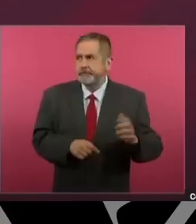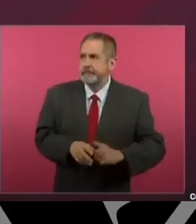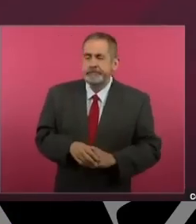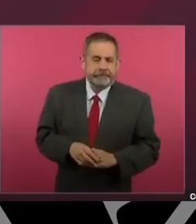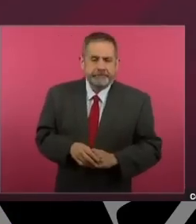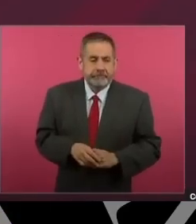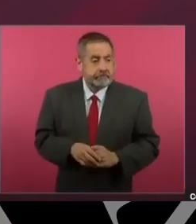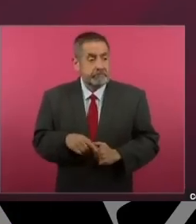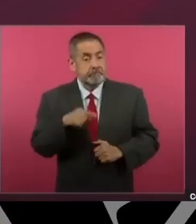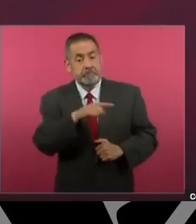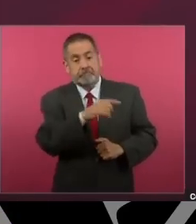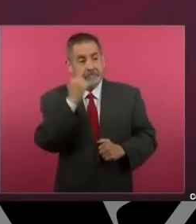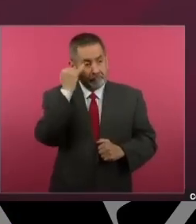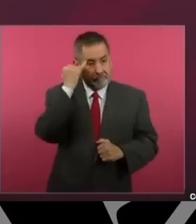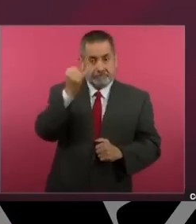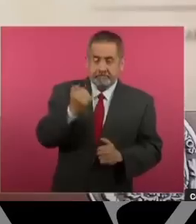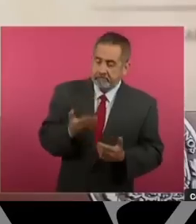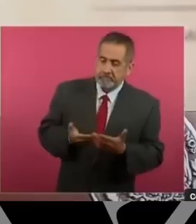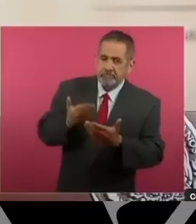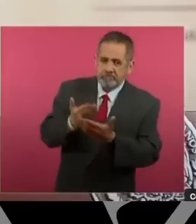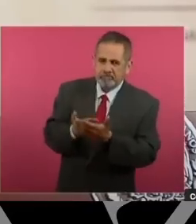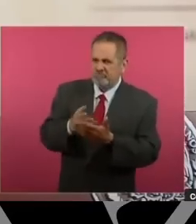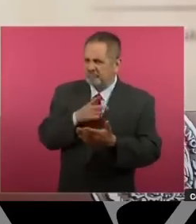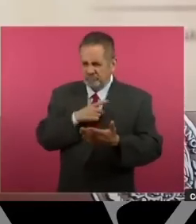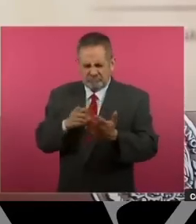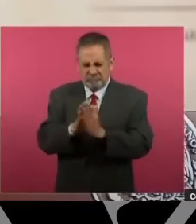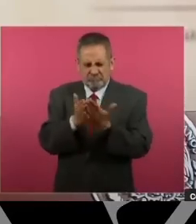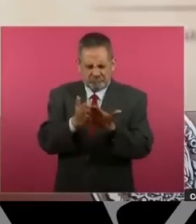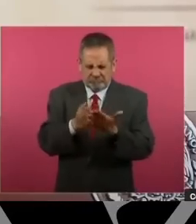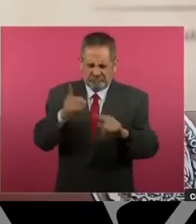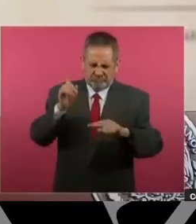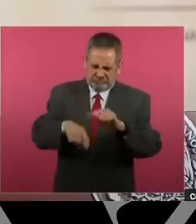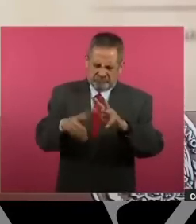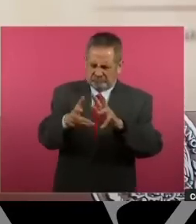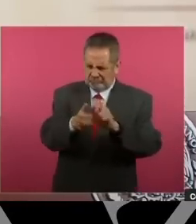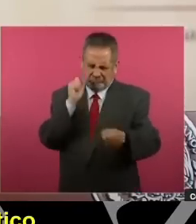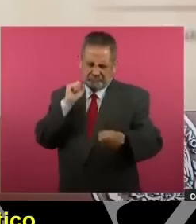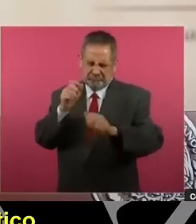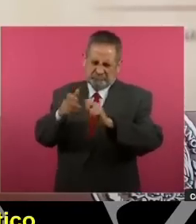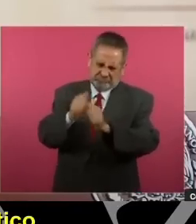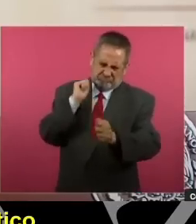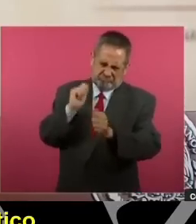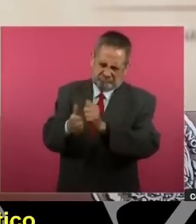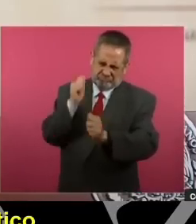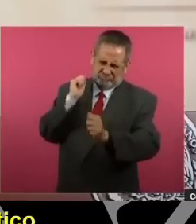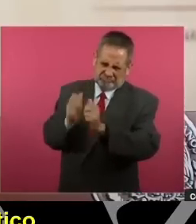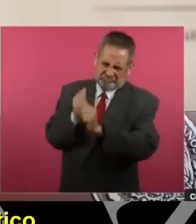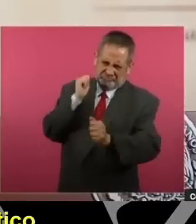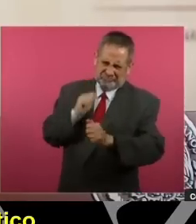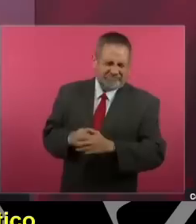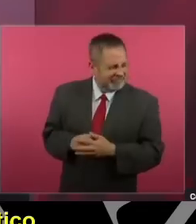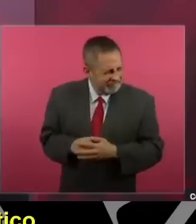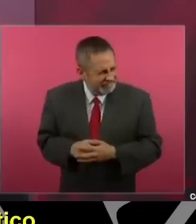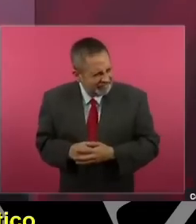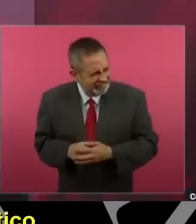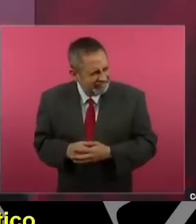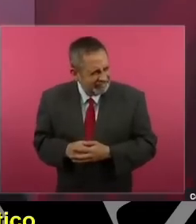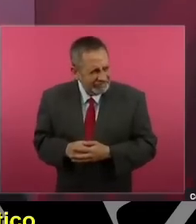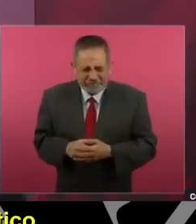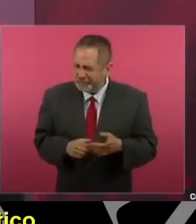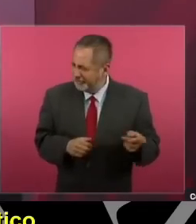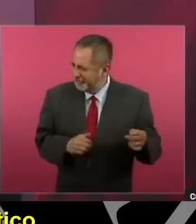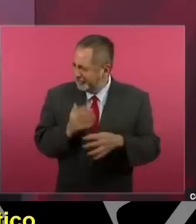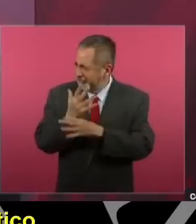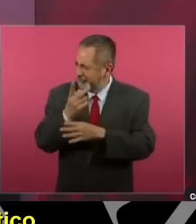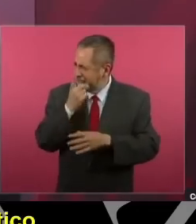planteó que había que arrancarle las hojas a los niños pues es como el equivalente